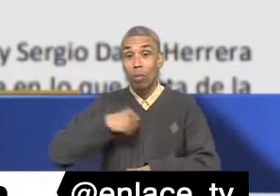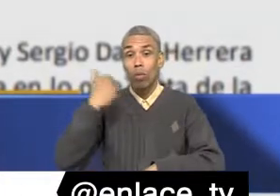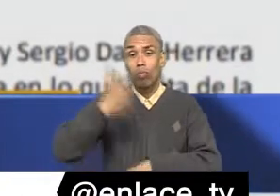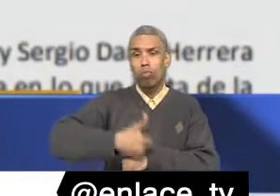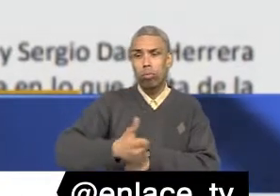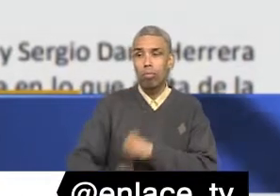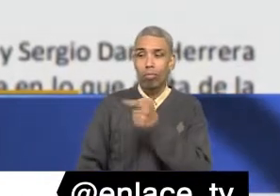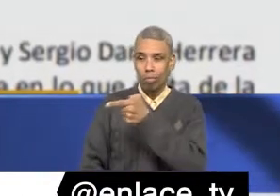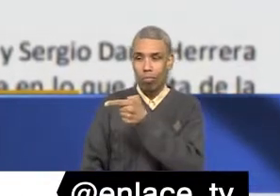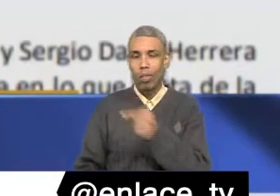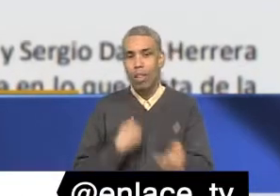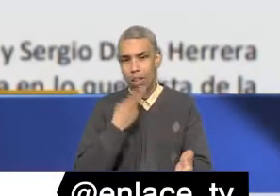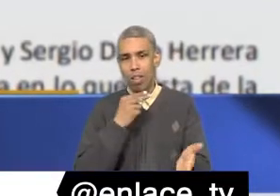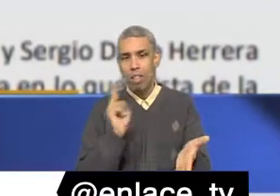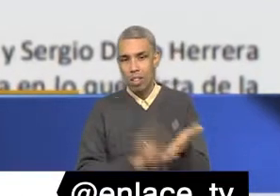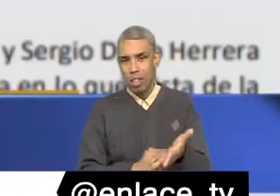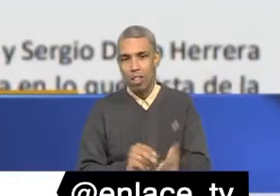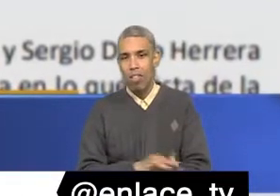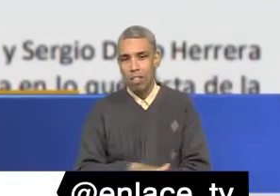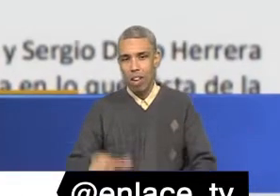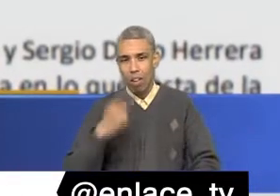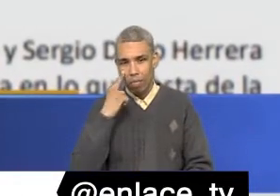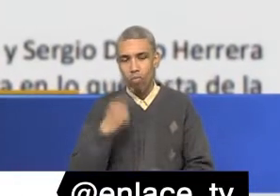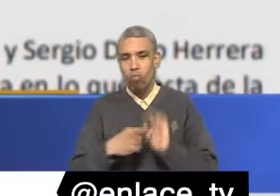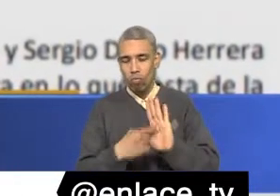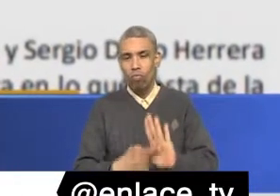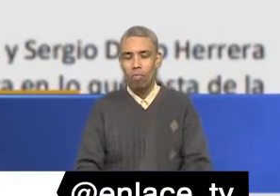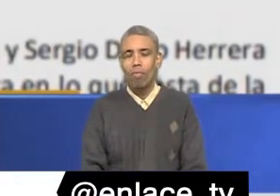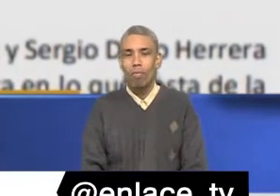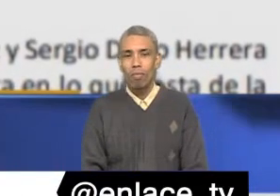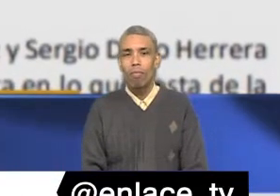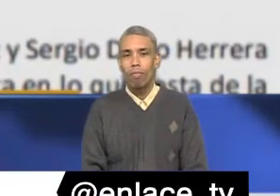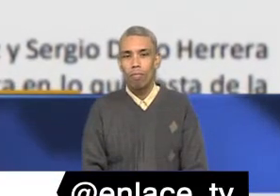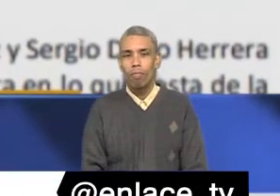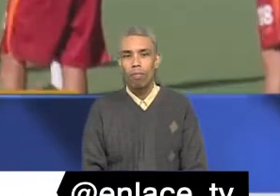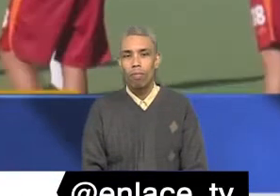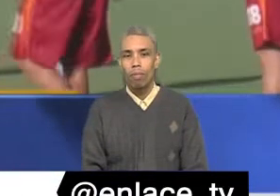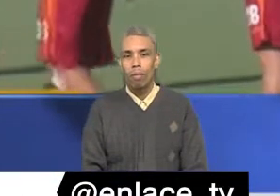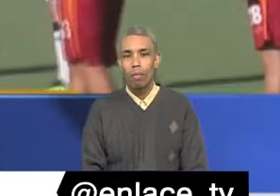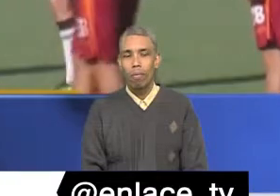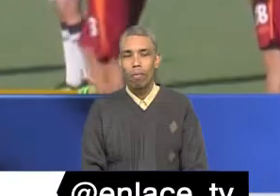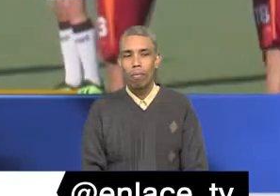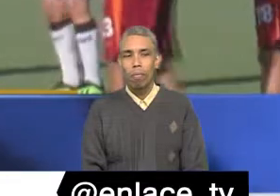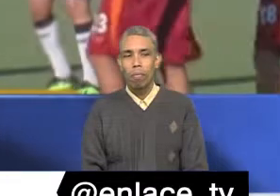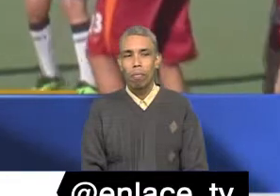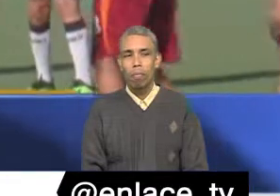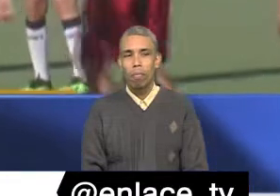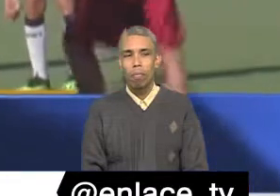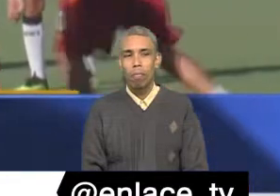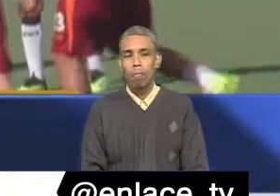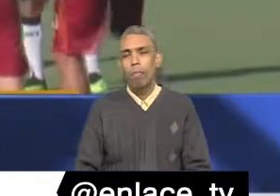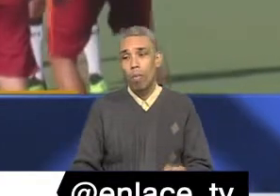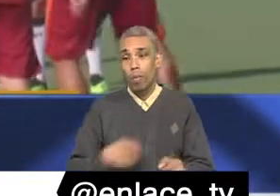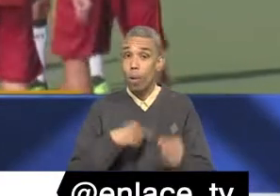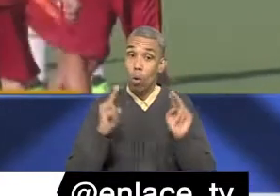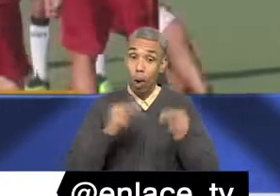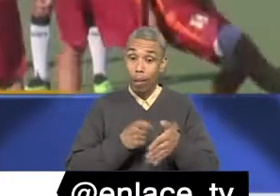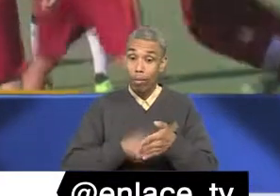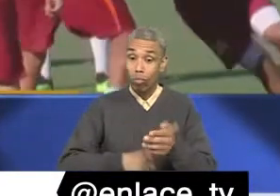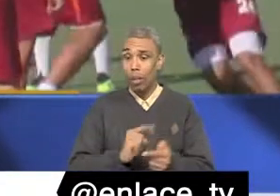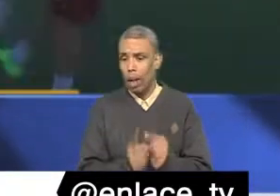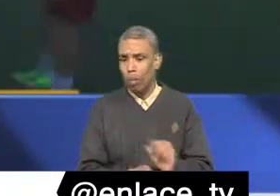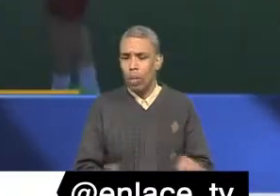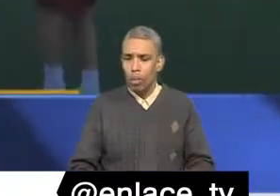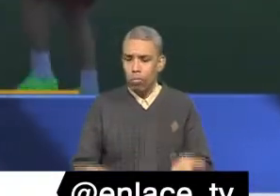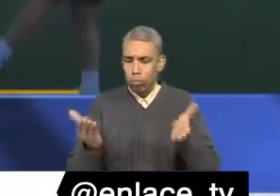según comunicado expedido por la directiva del equipo. La tarea es de retomar el camino de la victoria del conjunto aurinegro. Pero esta y